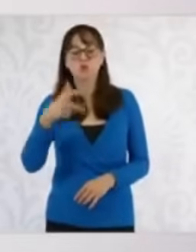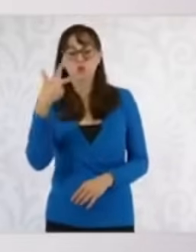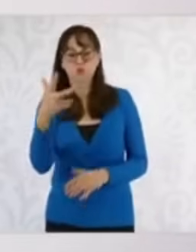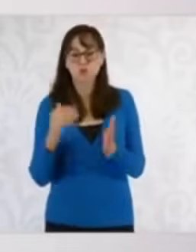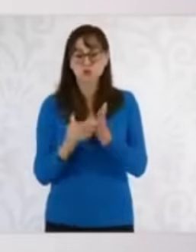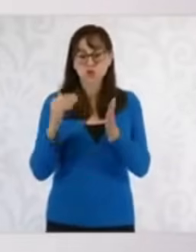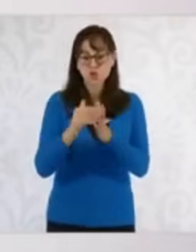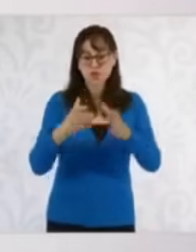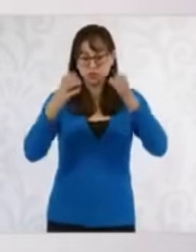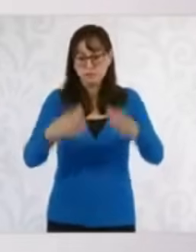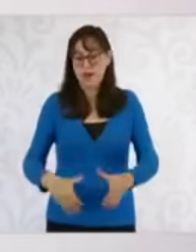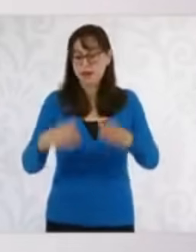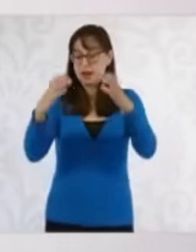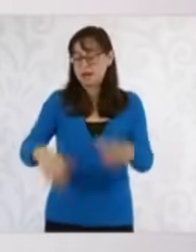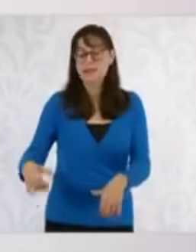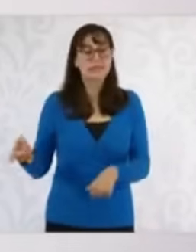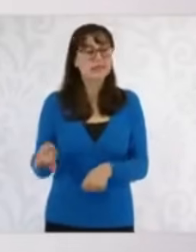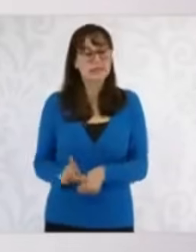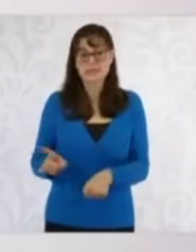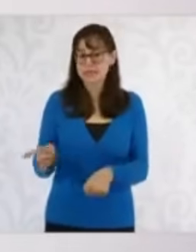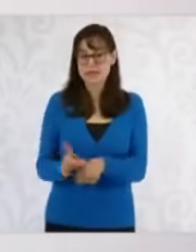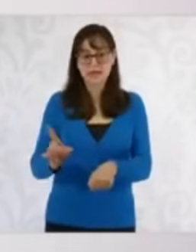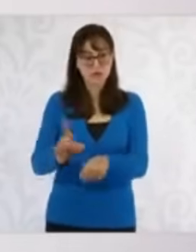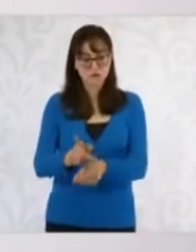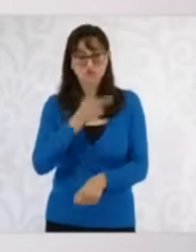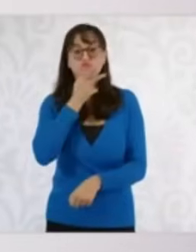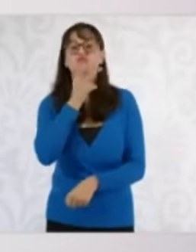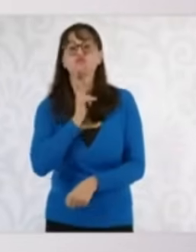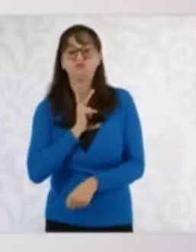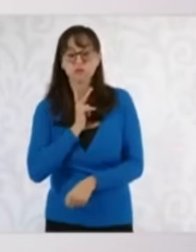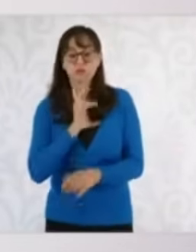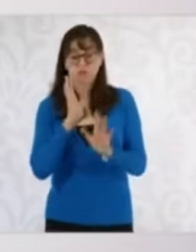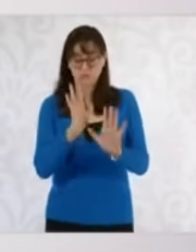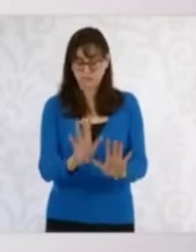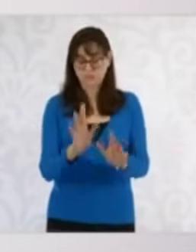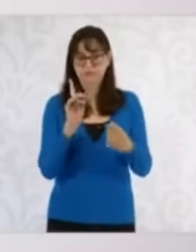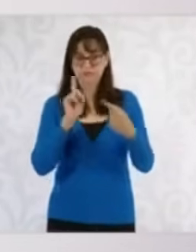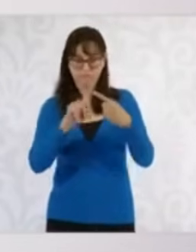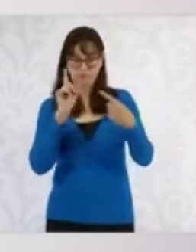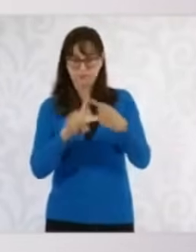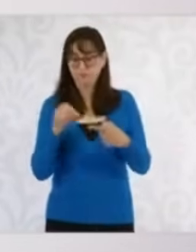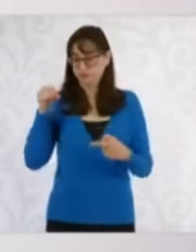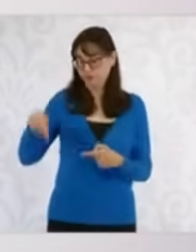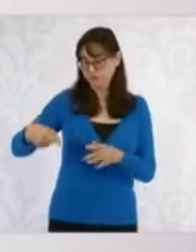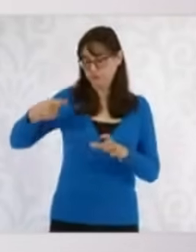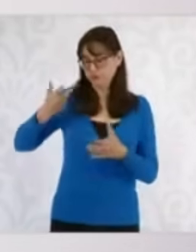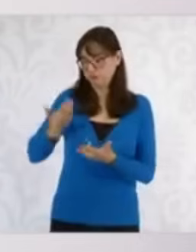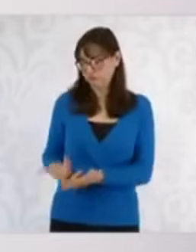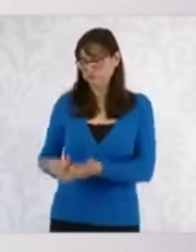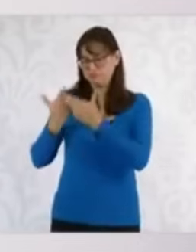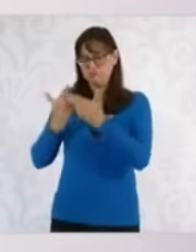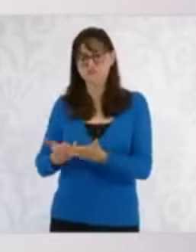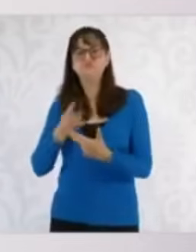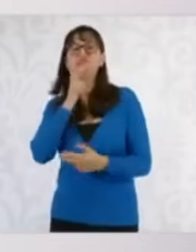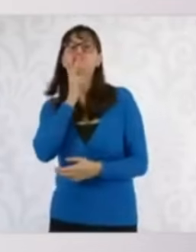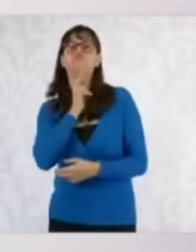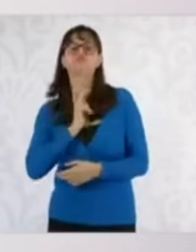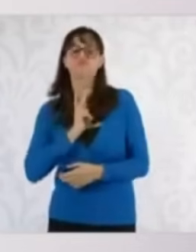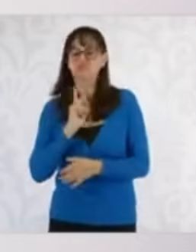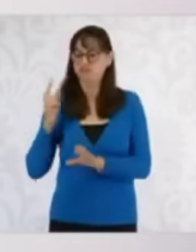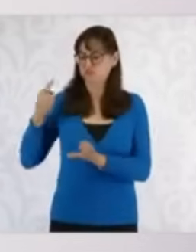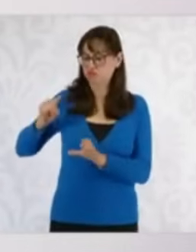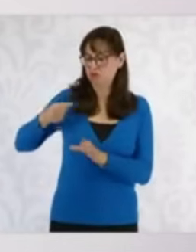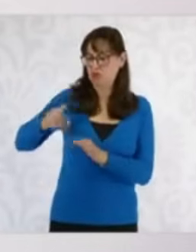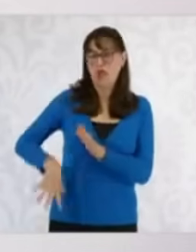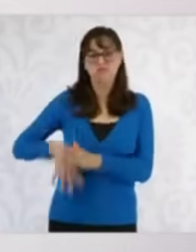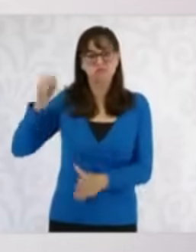día. Tenemos una política de conservación de nuestros recursos. Acuérdense que tenemos una explotación petrolera desde hace